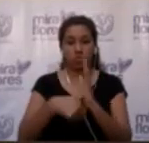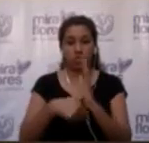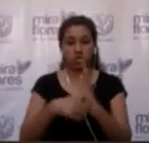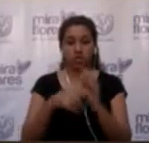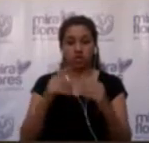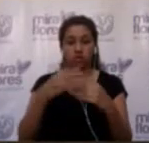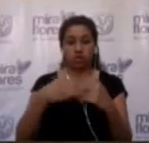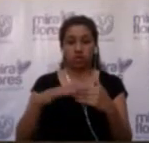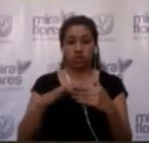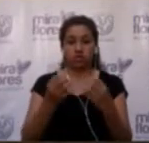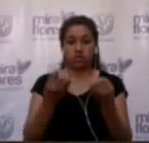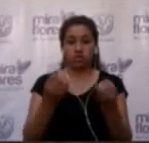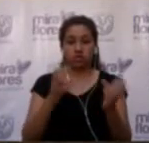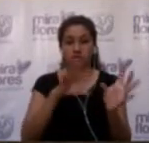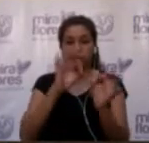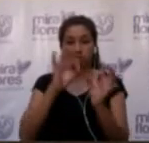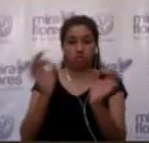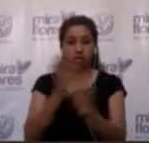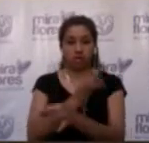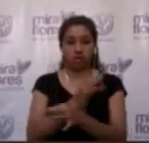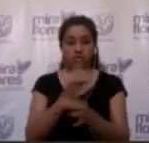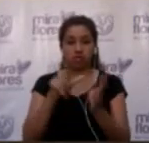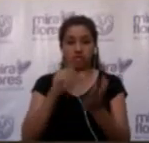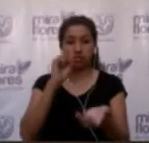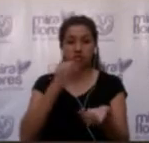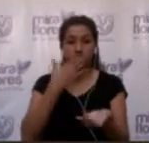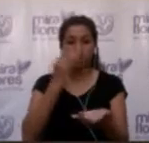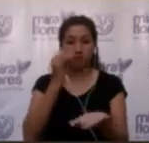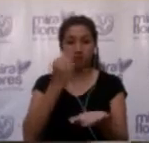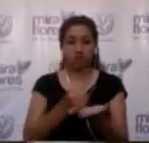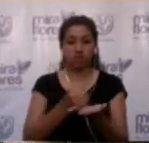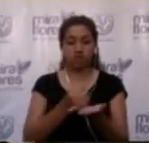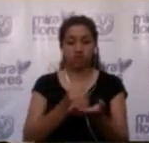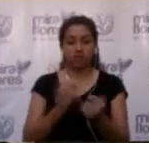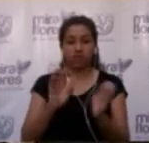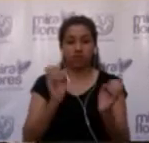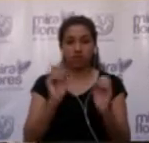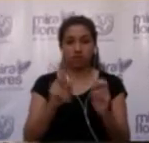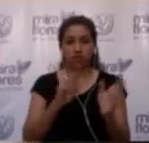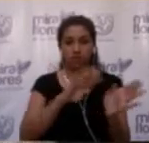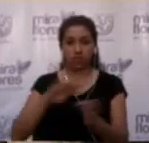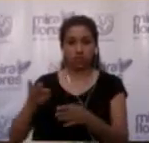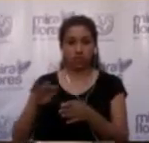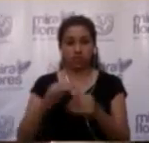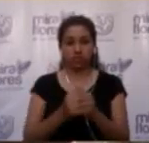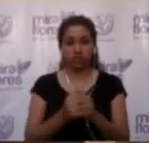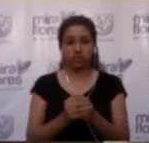esto a la orden del día, sírvanse a expresarlo en señal de conformidad. Pasa a lo que es orden del día.